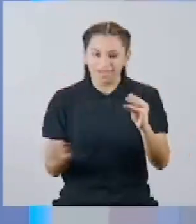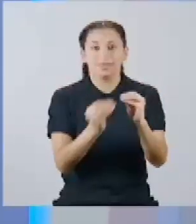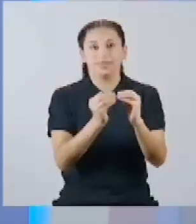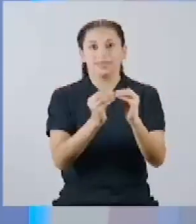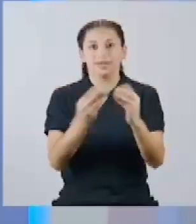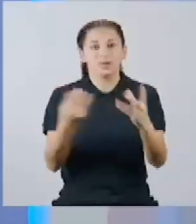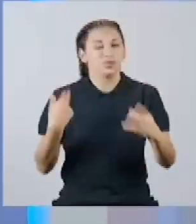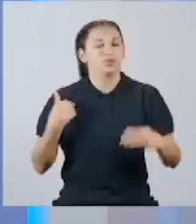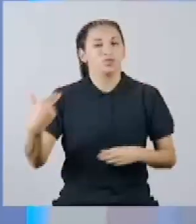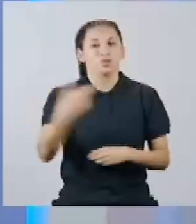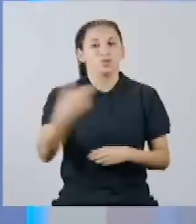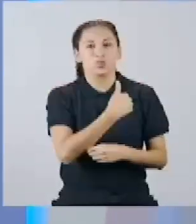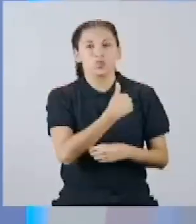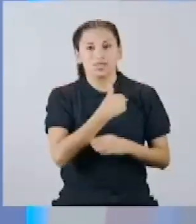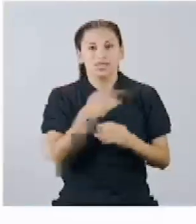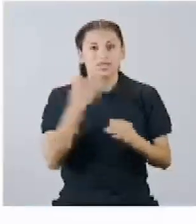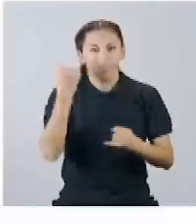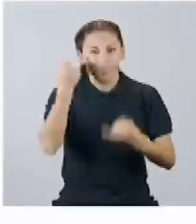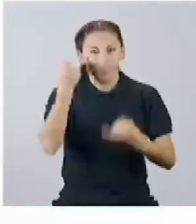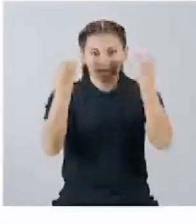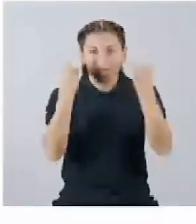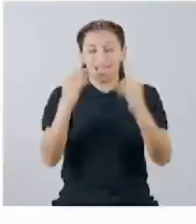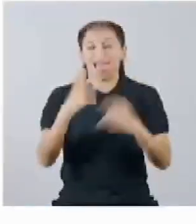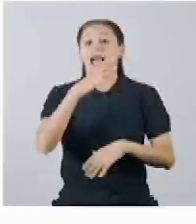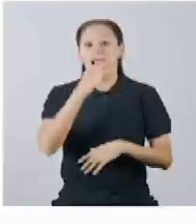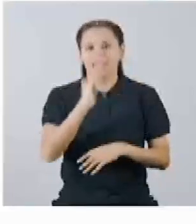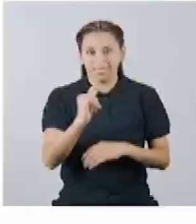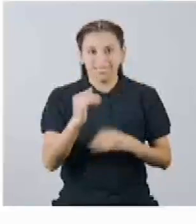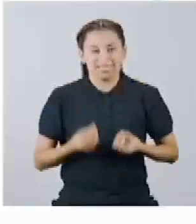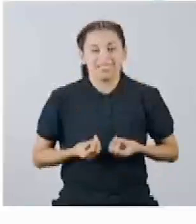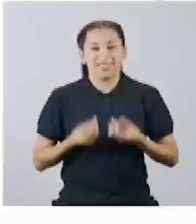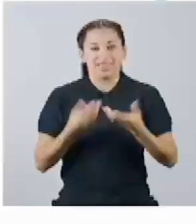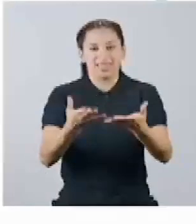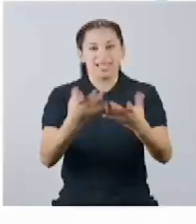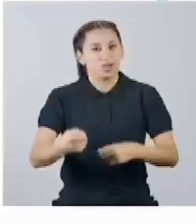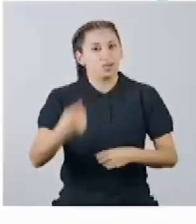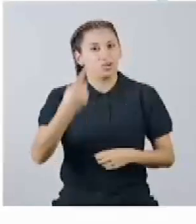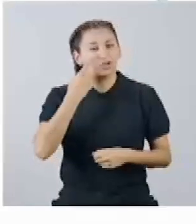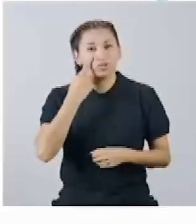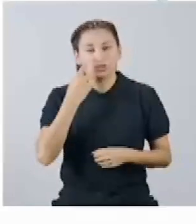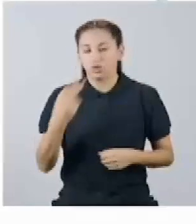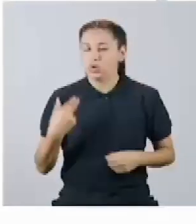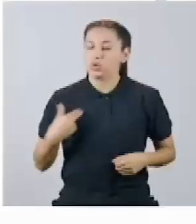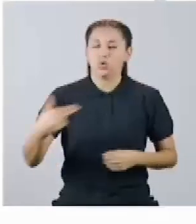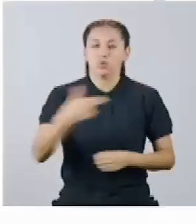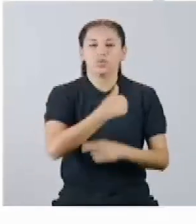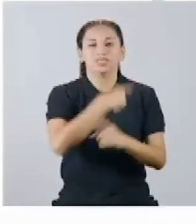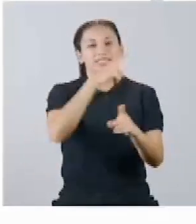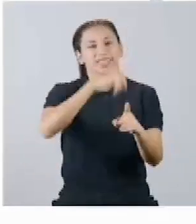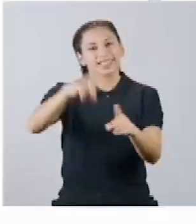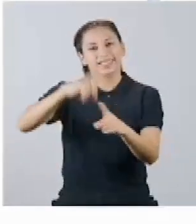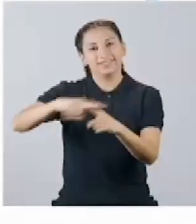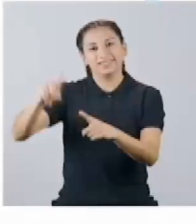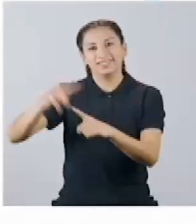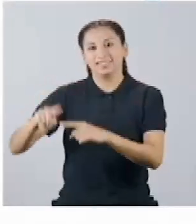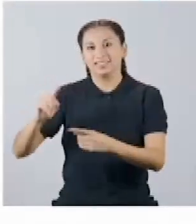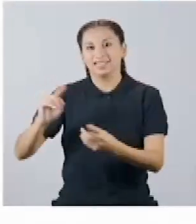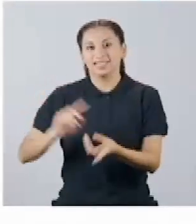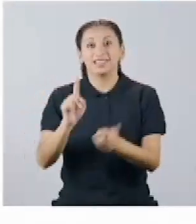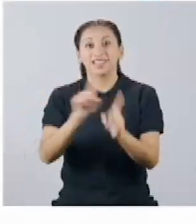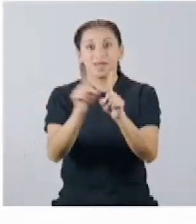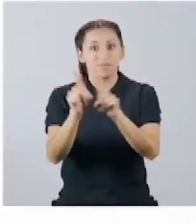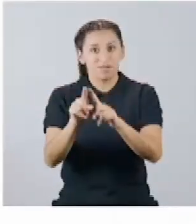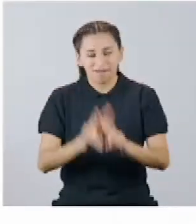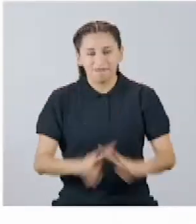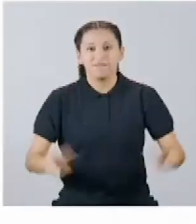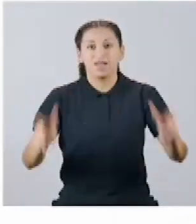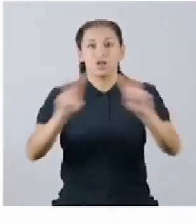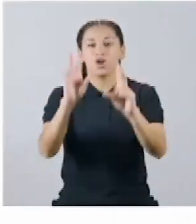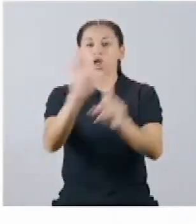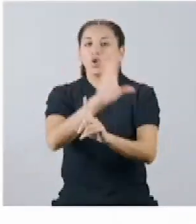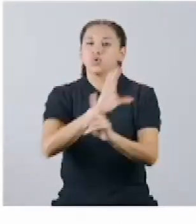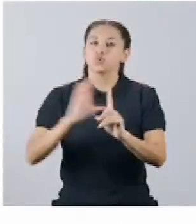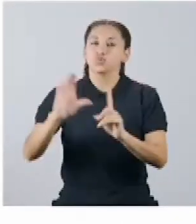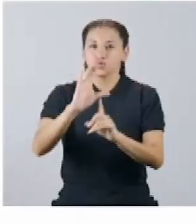en nuestro prototipo y así dar a conocer nuestra diversidad y revalorar nuestra